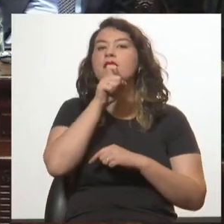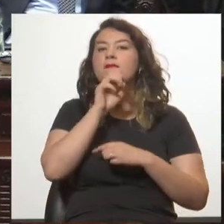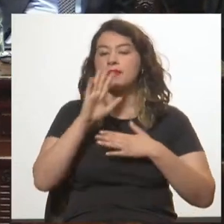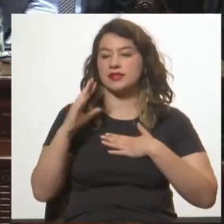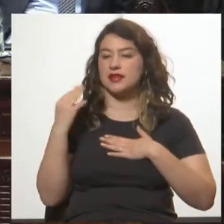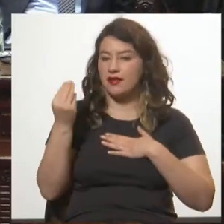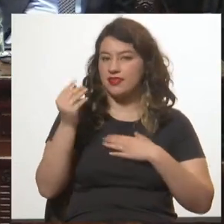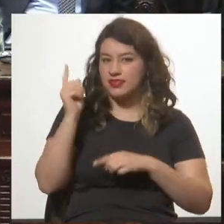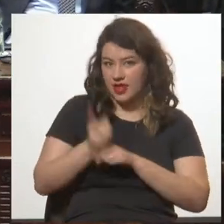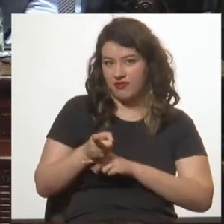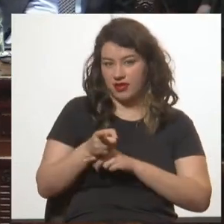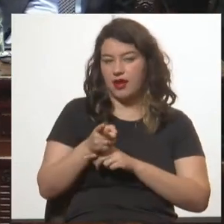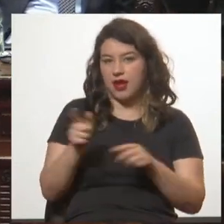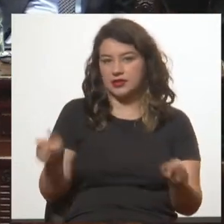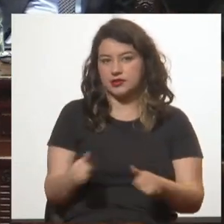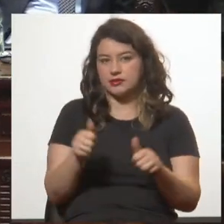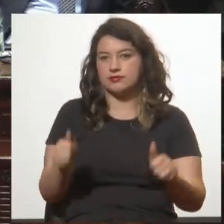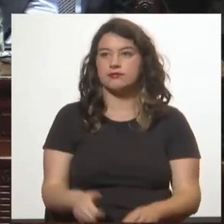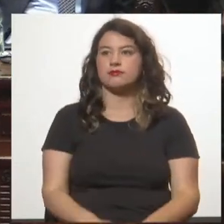estilo